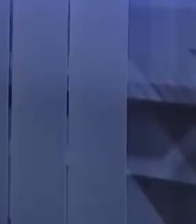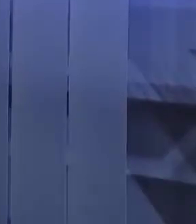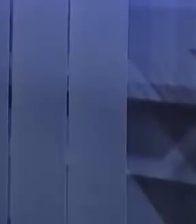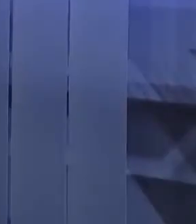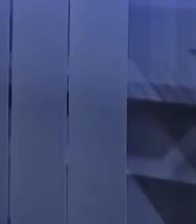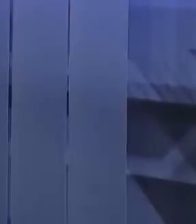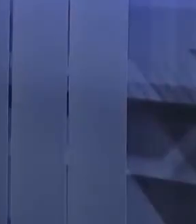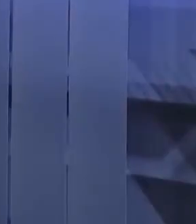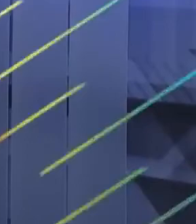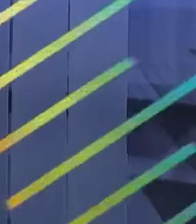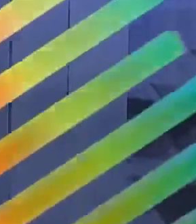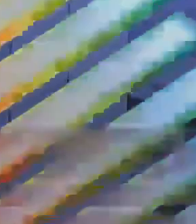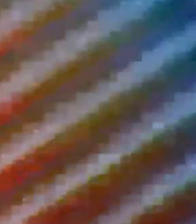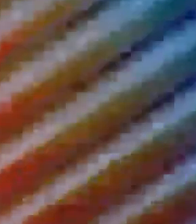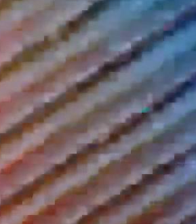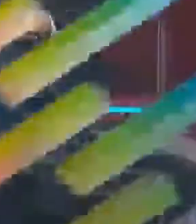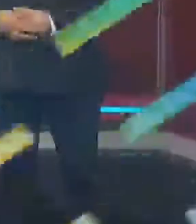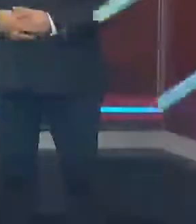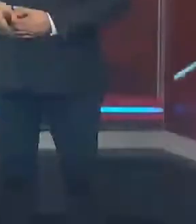Jueves.